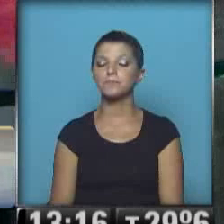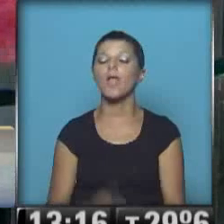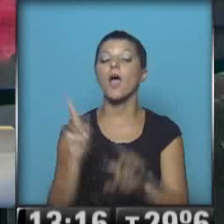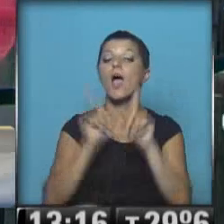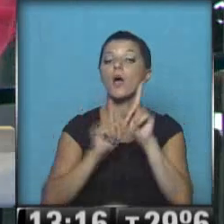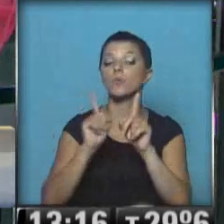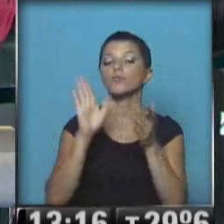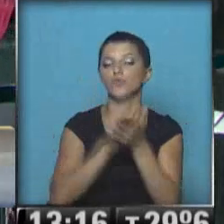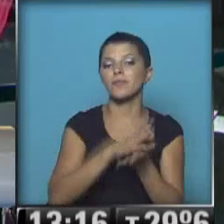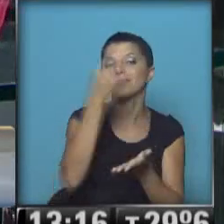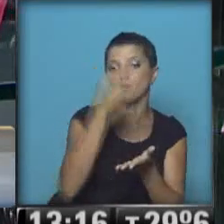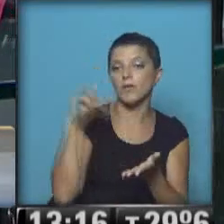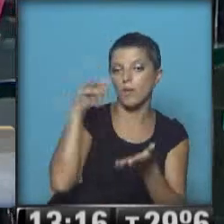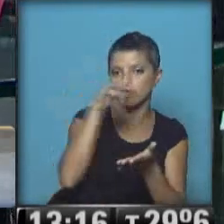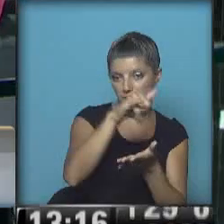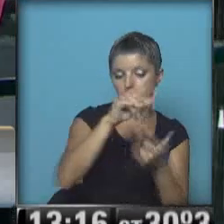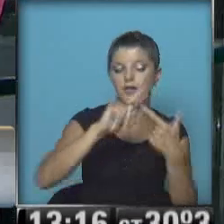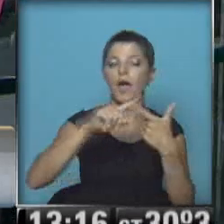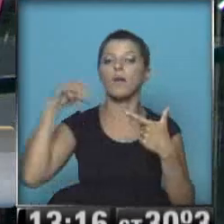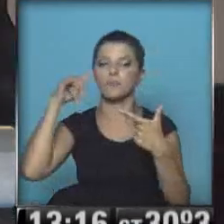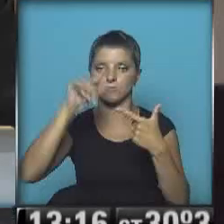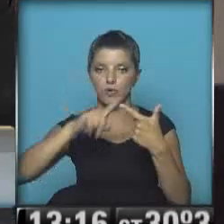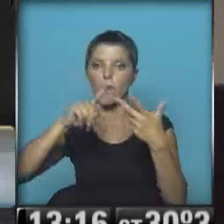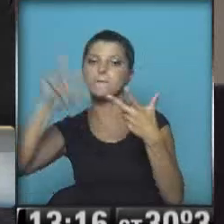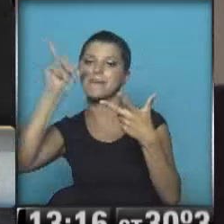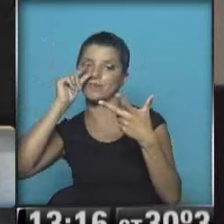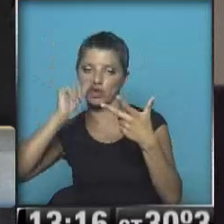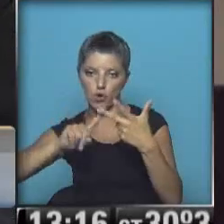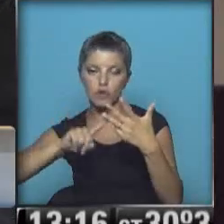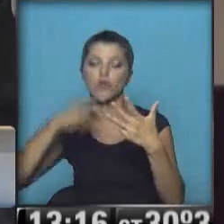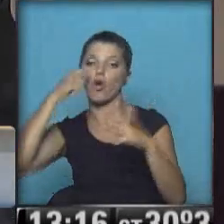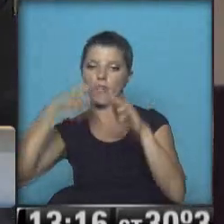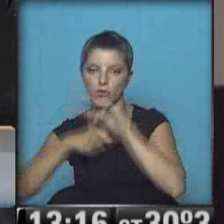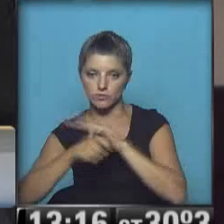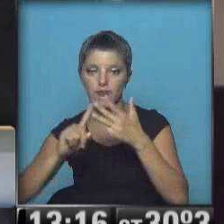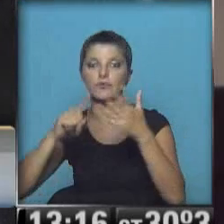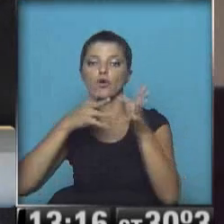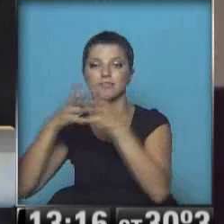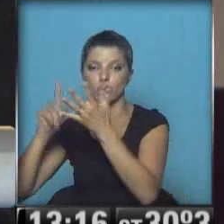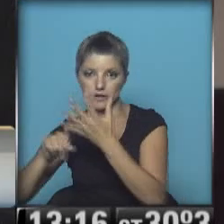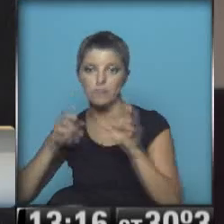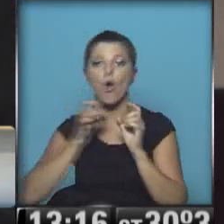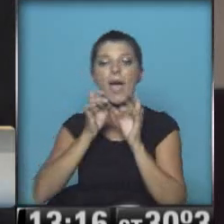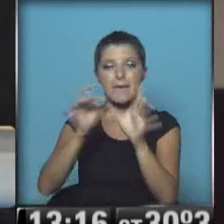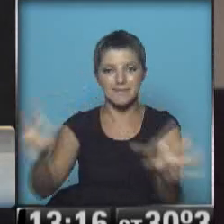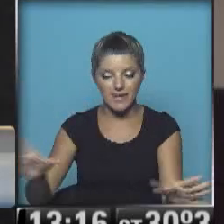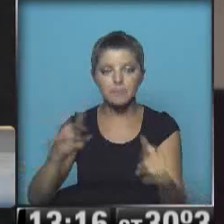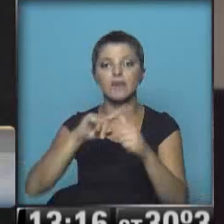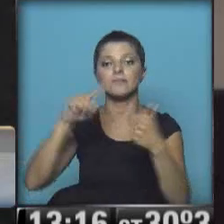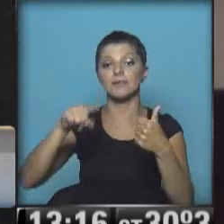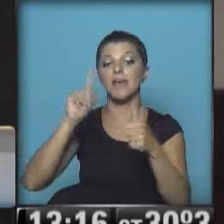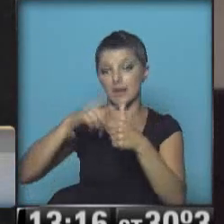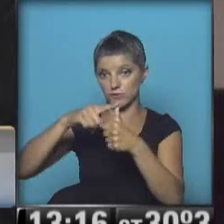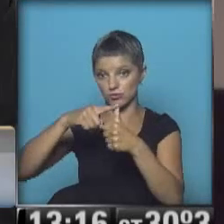las cuestiones de seguridad aérea y Aviación derrame de petróleo narcotráfico terrorismo epidemias Y en este punto Cuba hizo